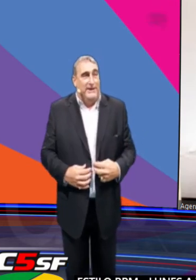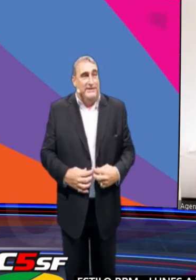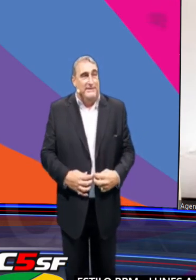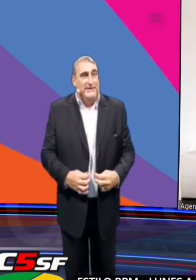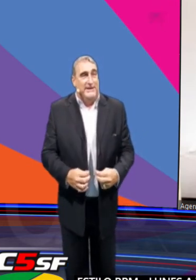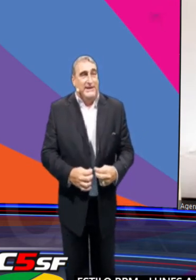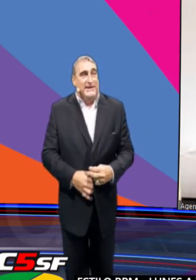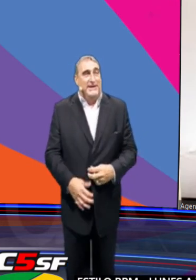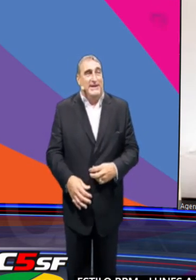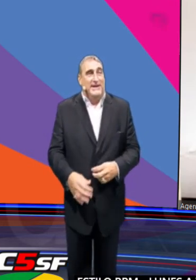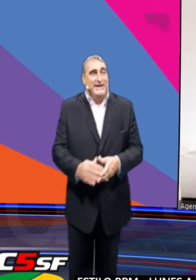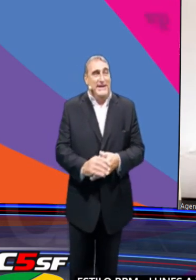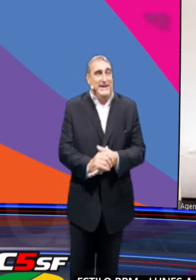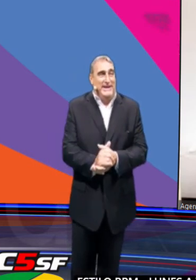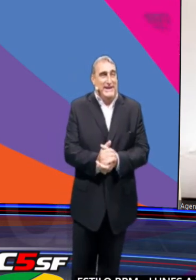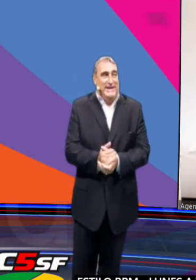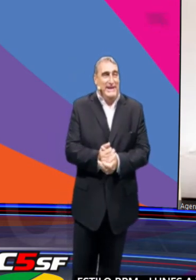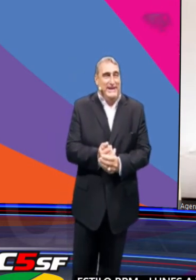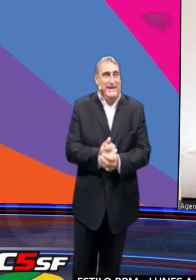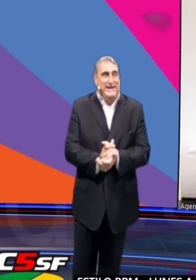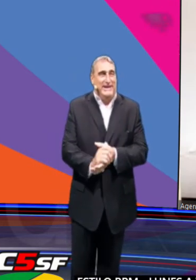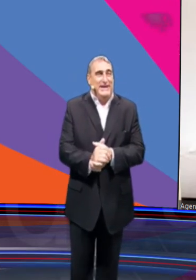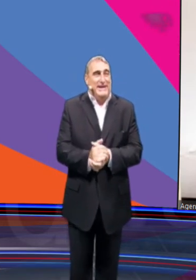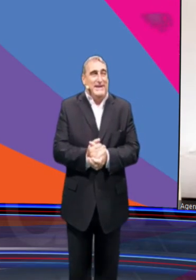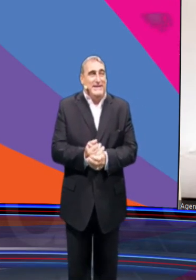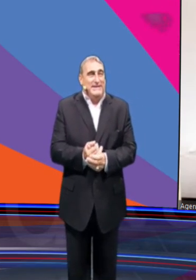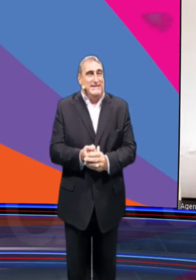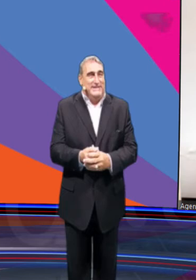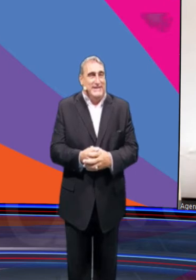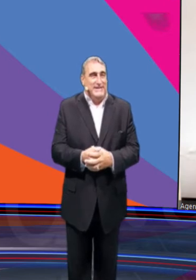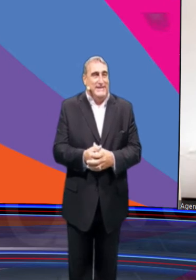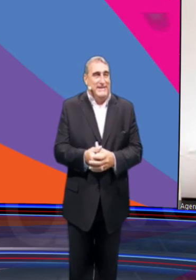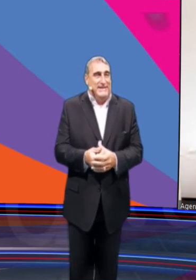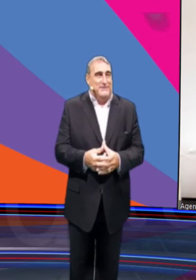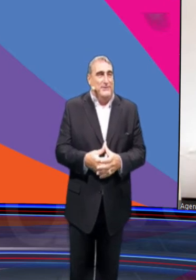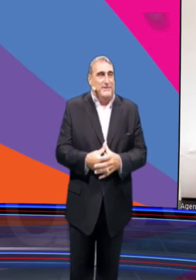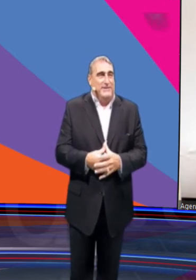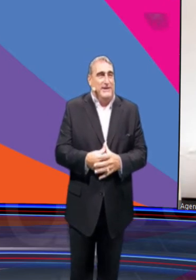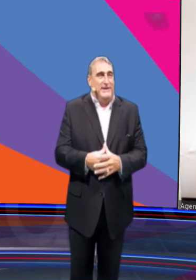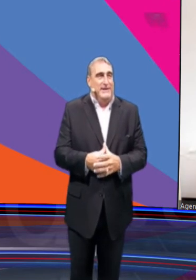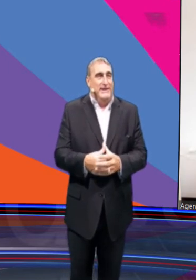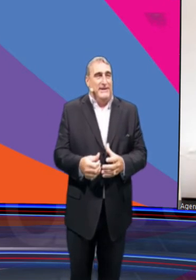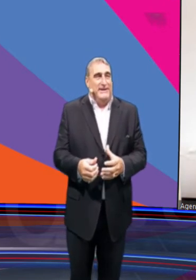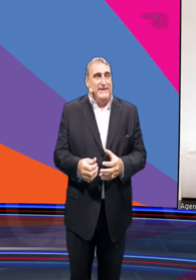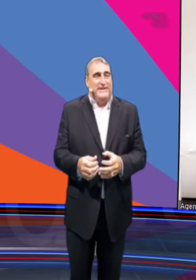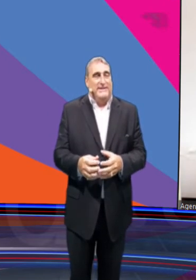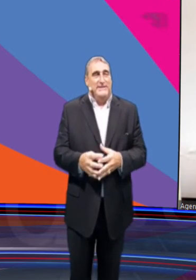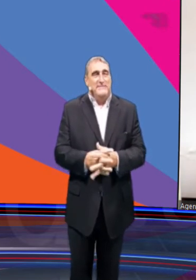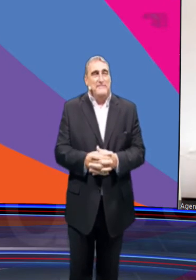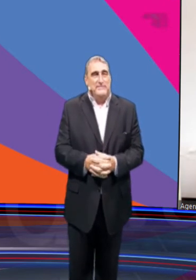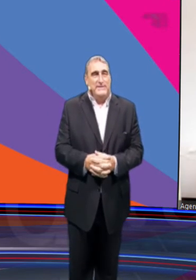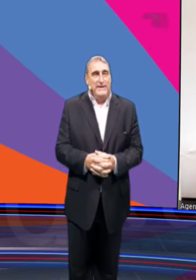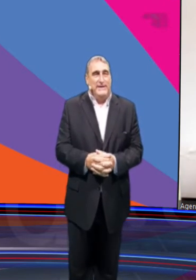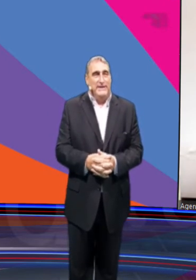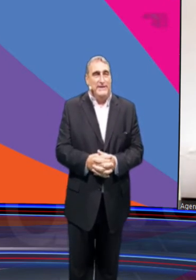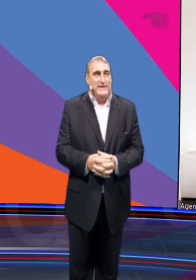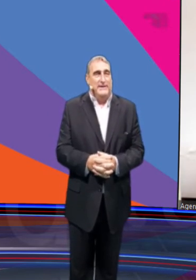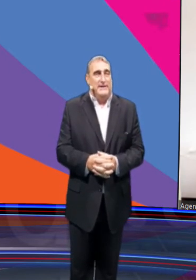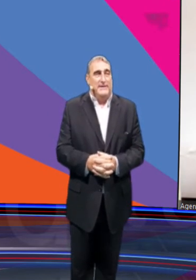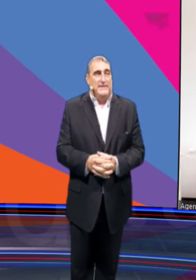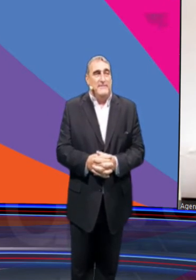hacer Oh, para una campaña algo. esta se necesitan ¿Eh? ¿Sí? ¿Juego? fuego de Buenos Aires, fuego de la Sí.